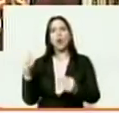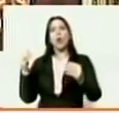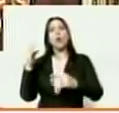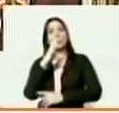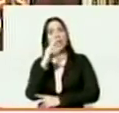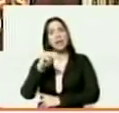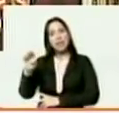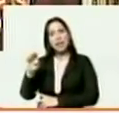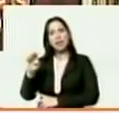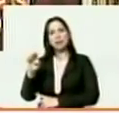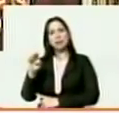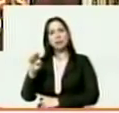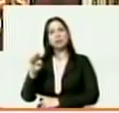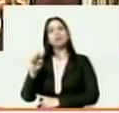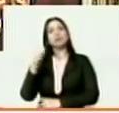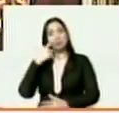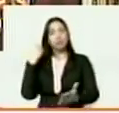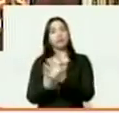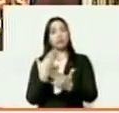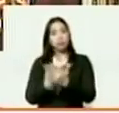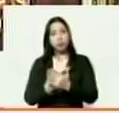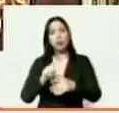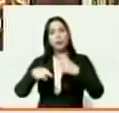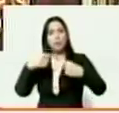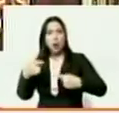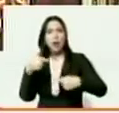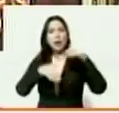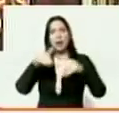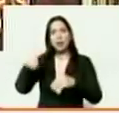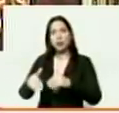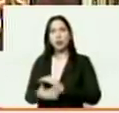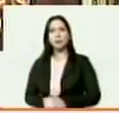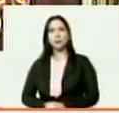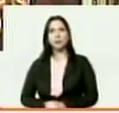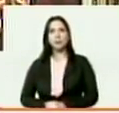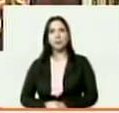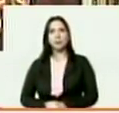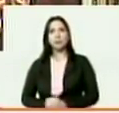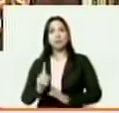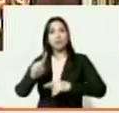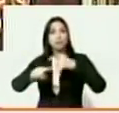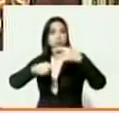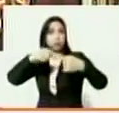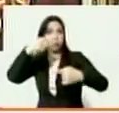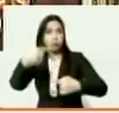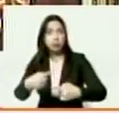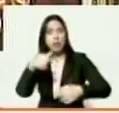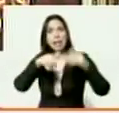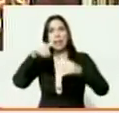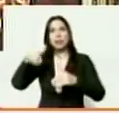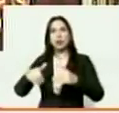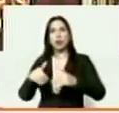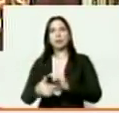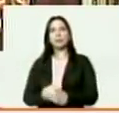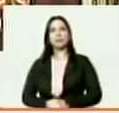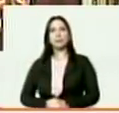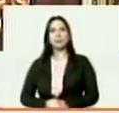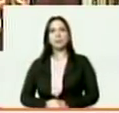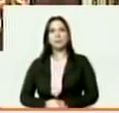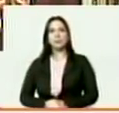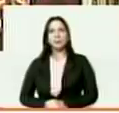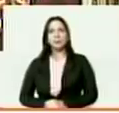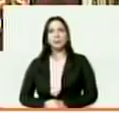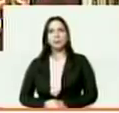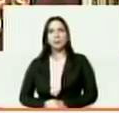Nacional Electoral de consenso, durante las elecciones parlamentarias y después de las elecciones parlamentarias. Así